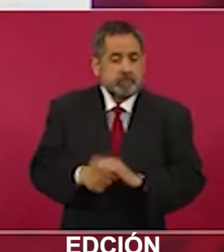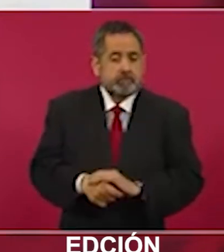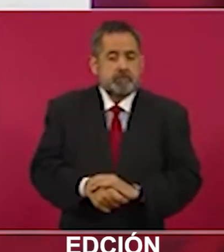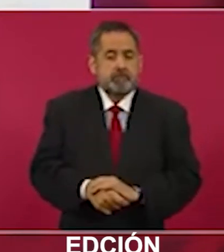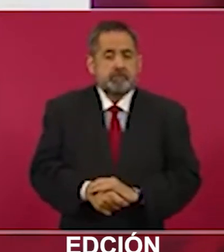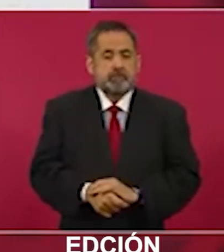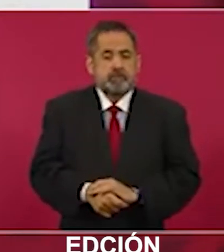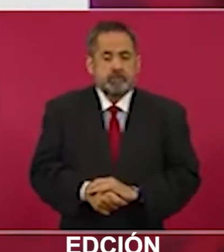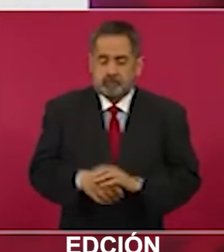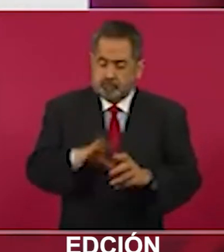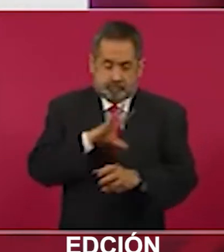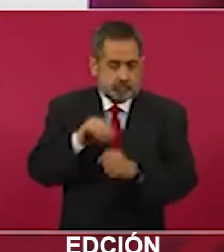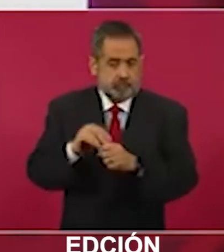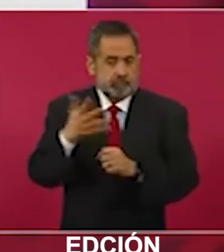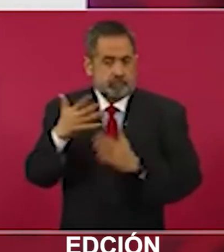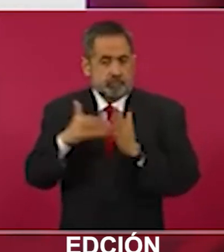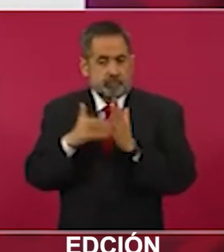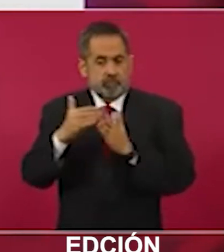en total,